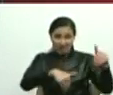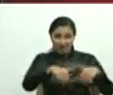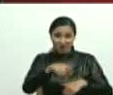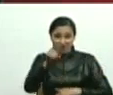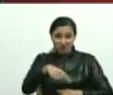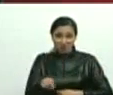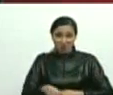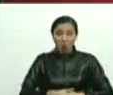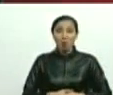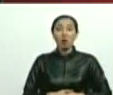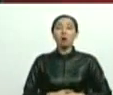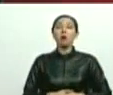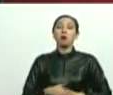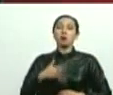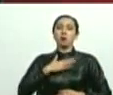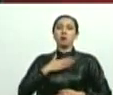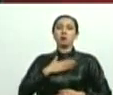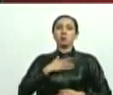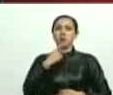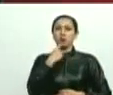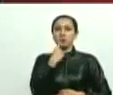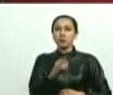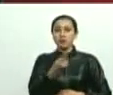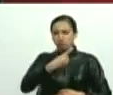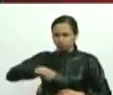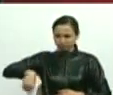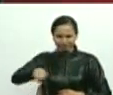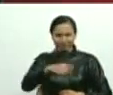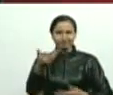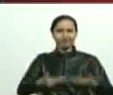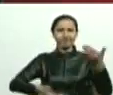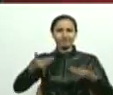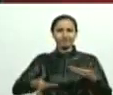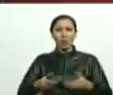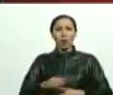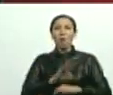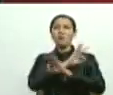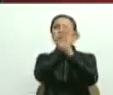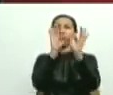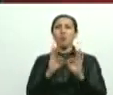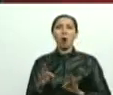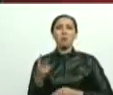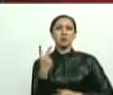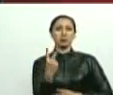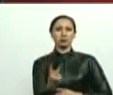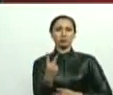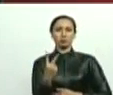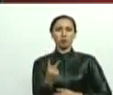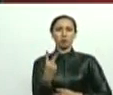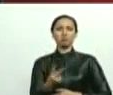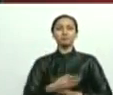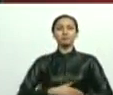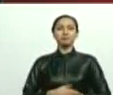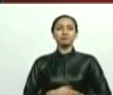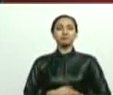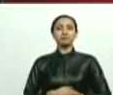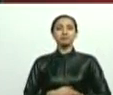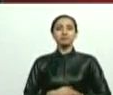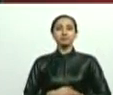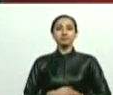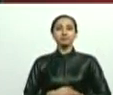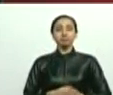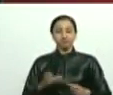Yo digo, pues, ahí están los dos modelos, ahí están los dos modelos, el